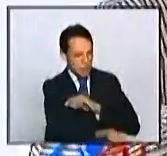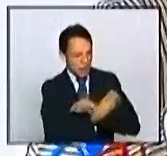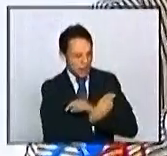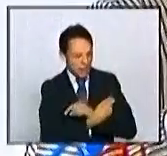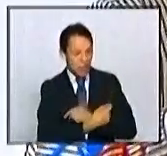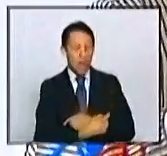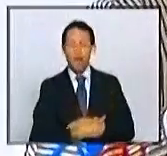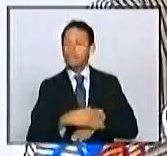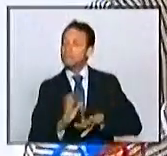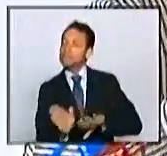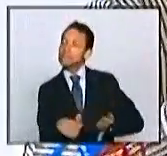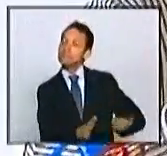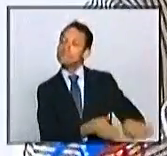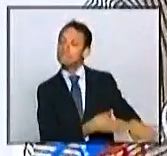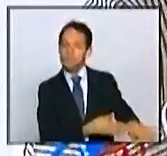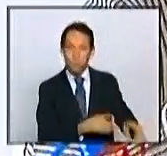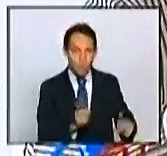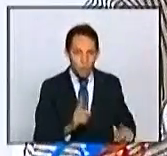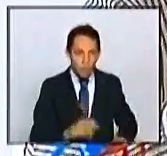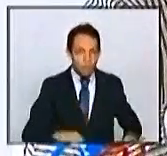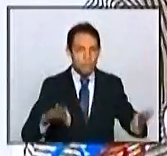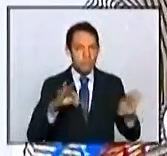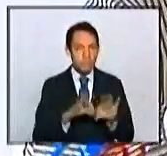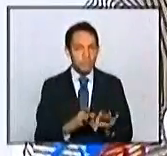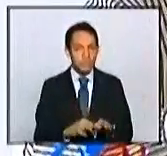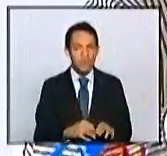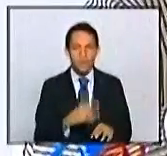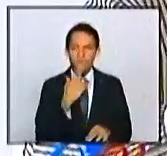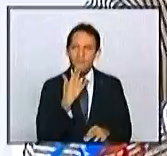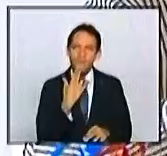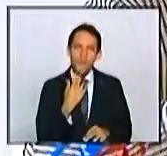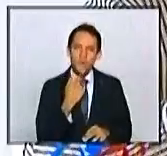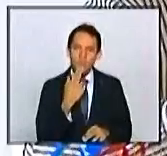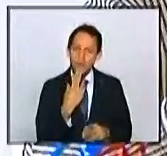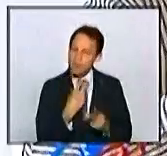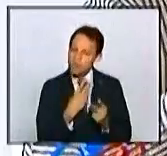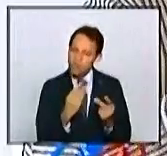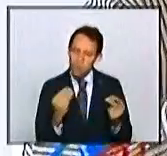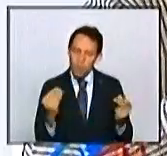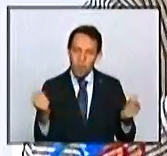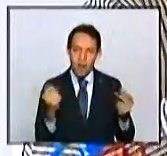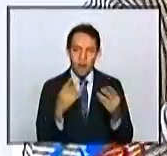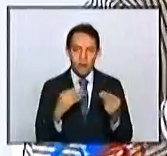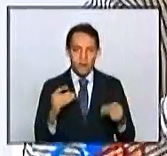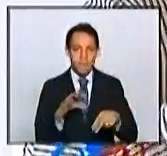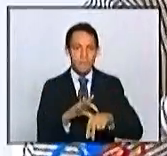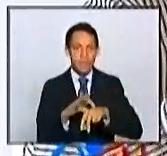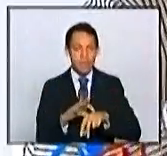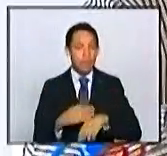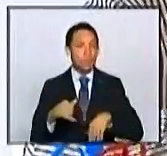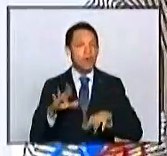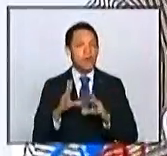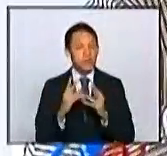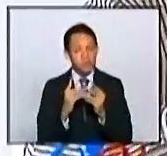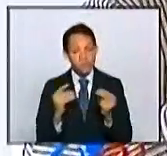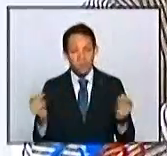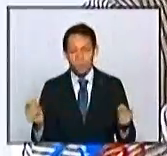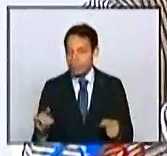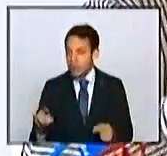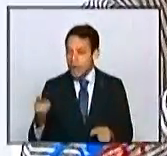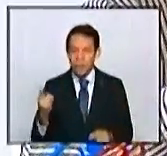en términos generales, tenemos que ser muy bondadosos, tenemos que hablar con amor cuando vamos a entregar ese